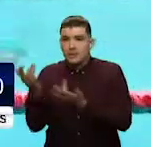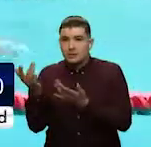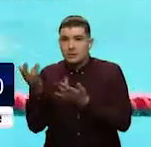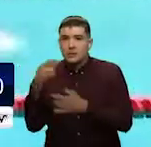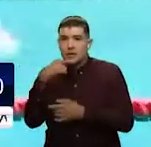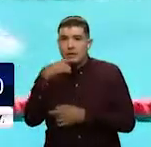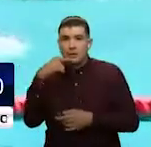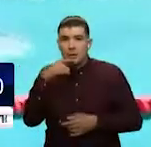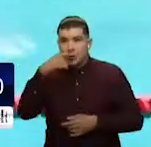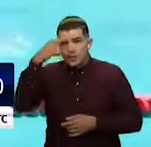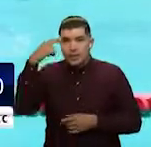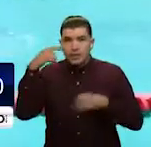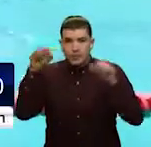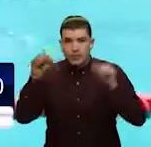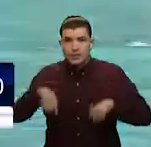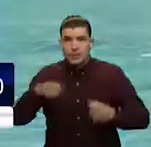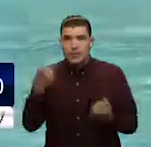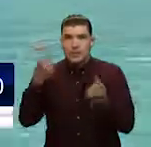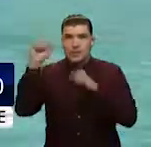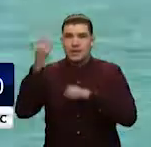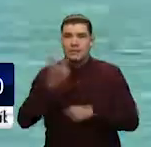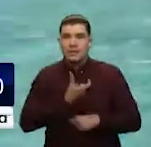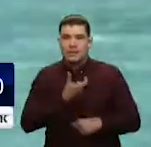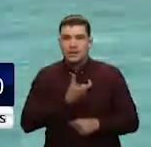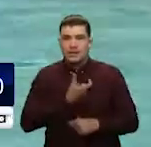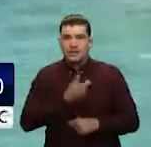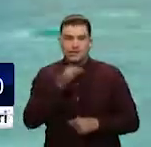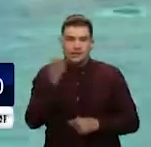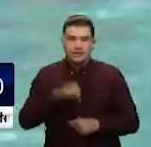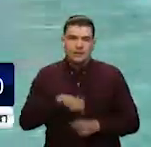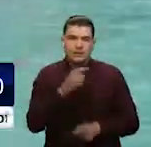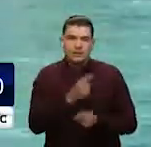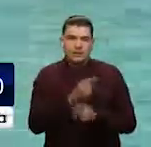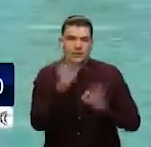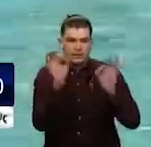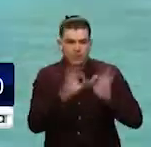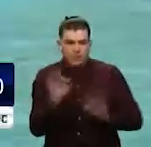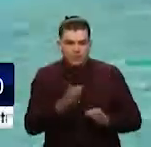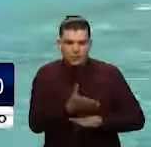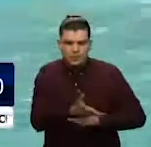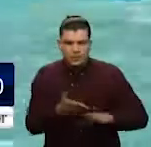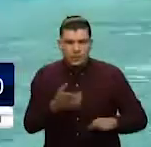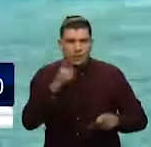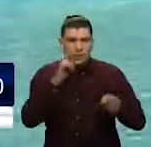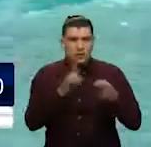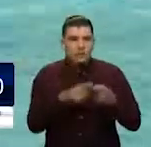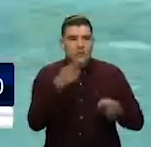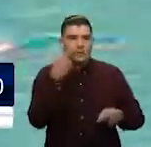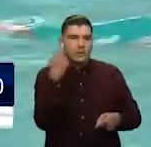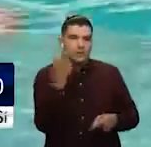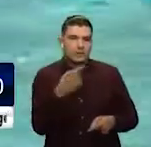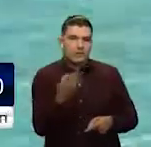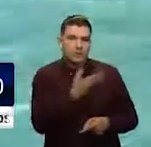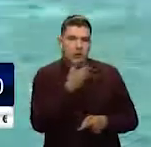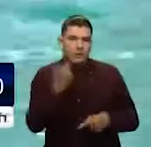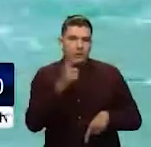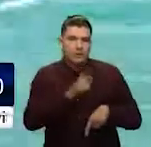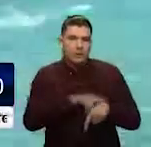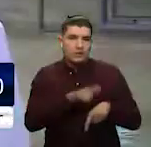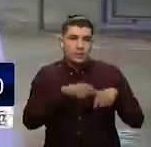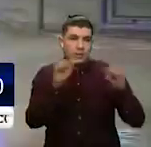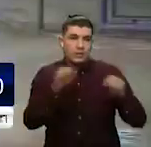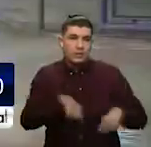rojinegra para lograr medallas en villavicencio la preparación ha sido exigente buscando mejorar tiempos para subirse al podio